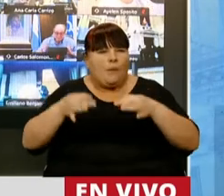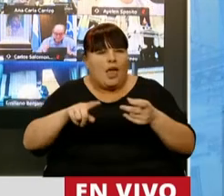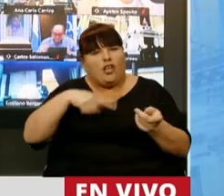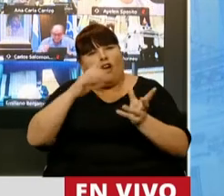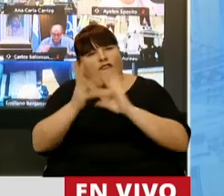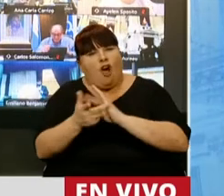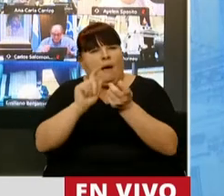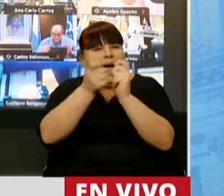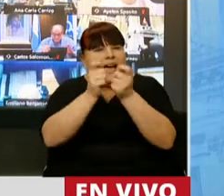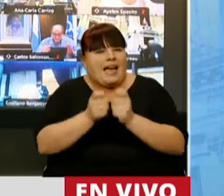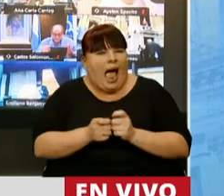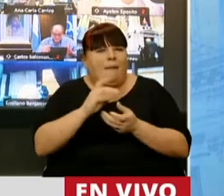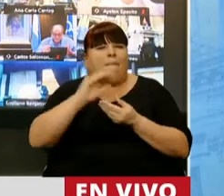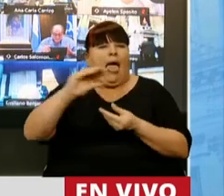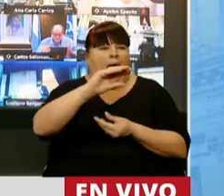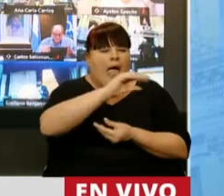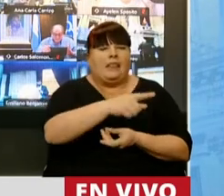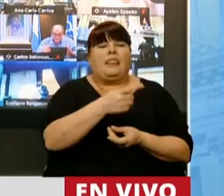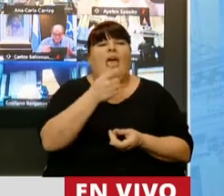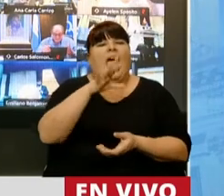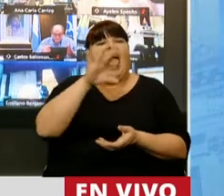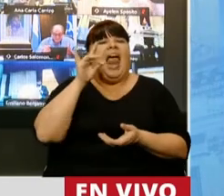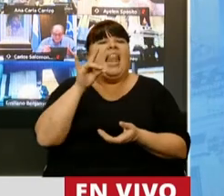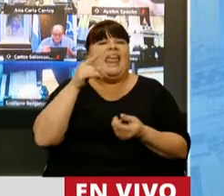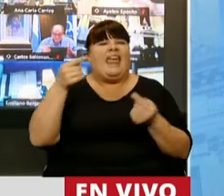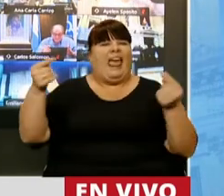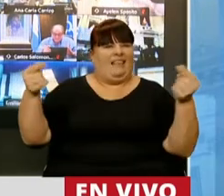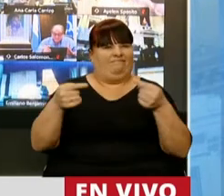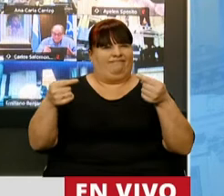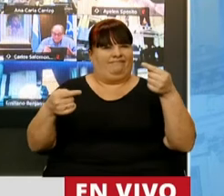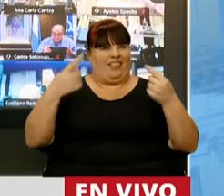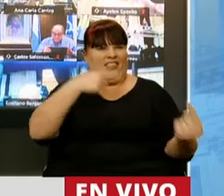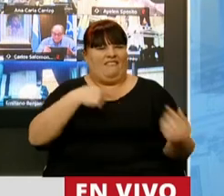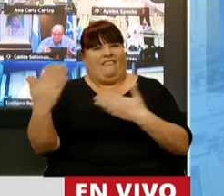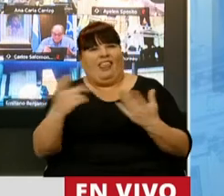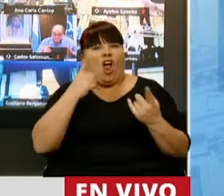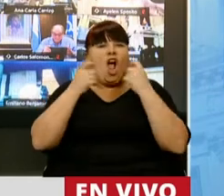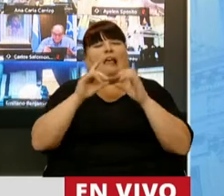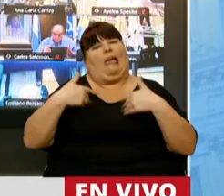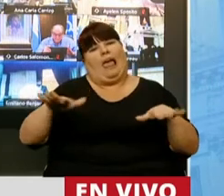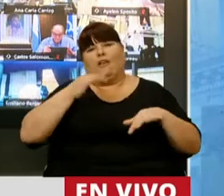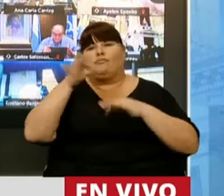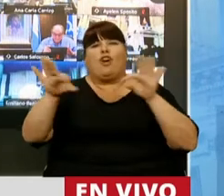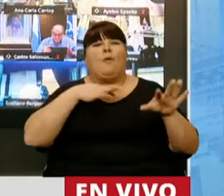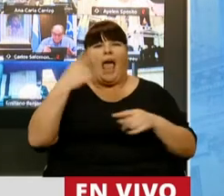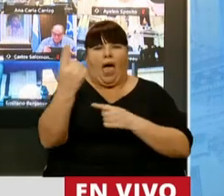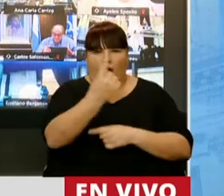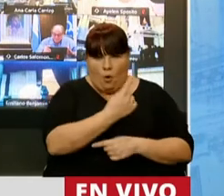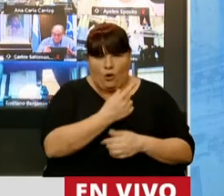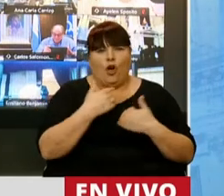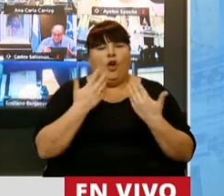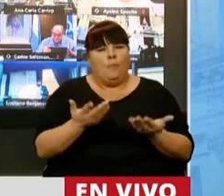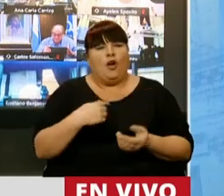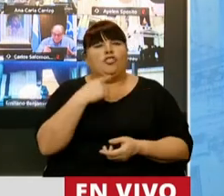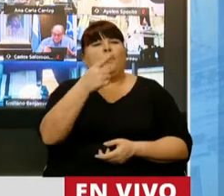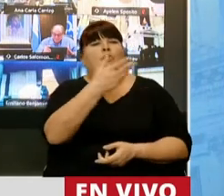eligieron modificar partidas, eligieron la arbitrariedad en vez del control. Por eso, señor